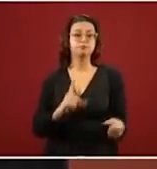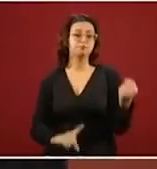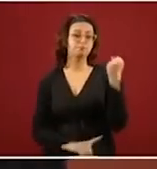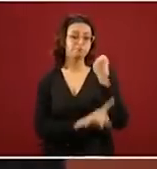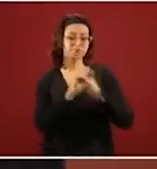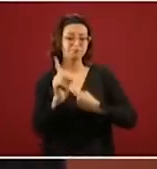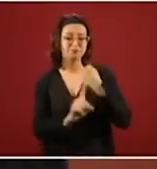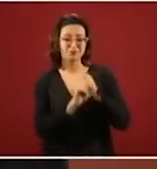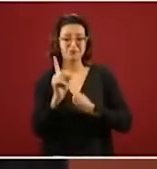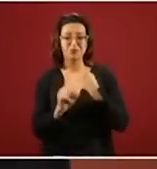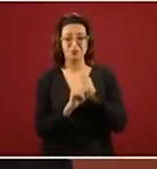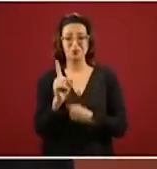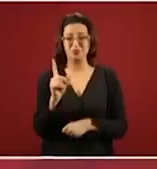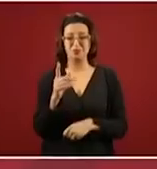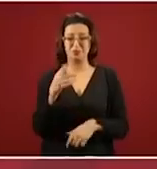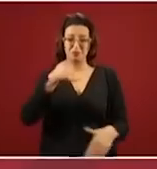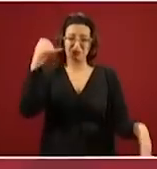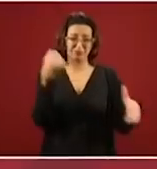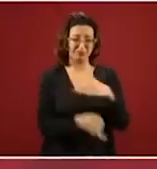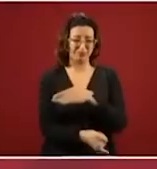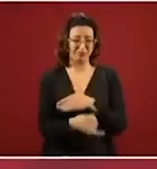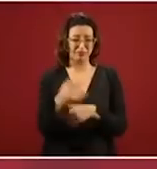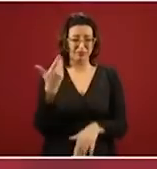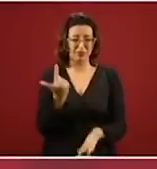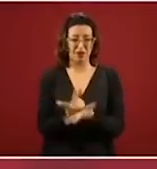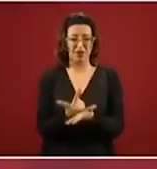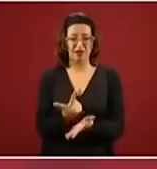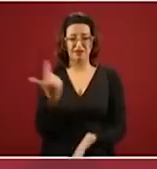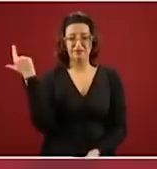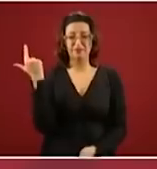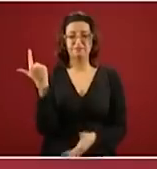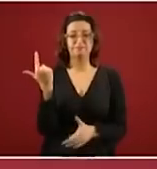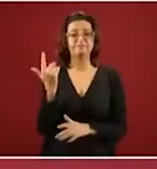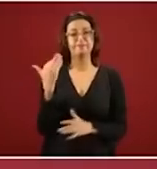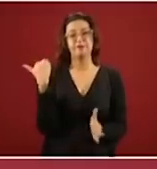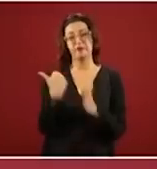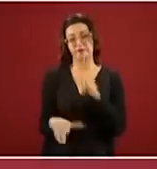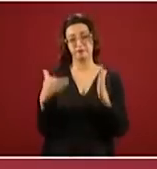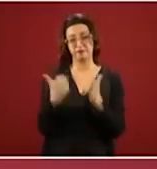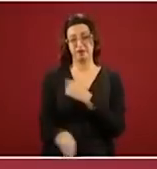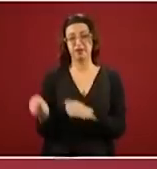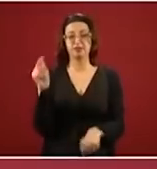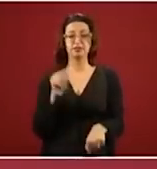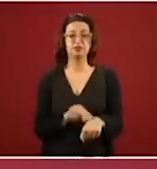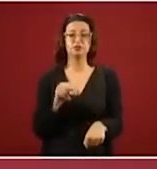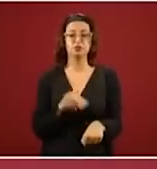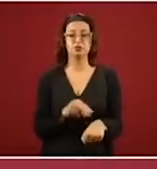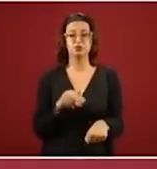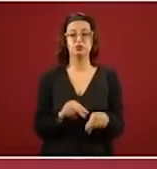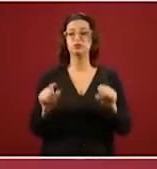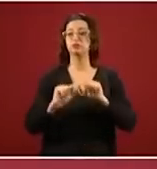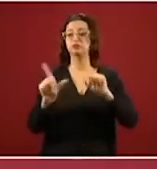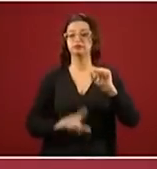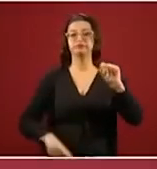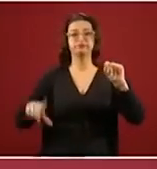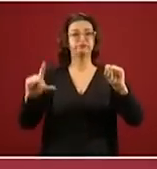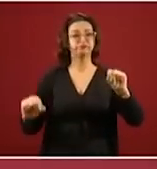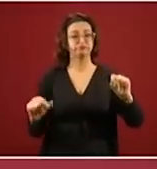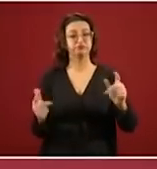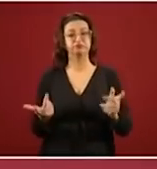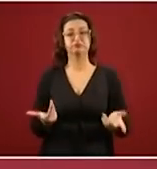estructural de fondo nos faltan médicos en el país